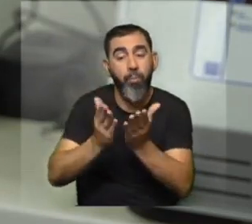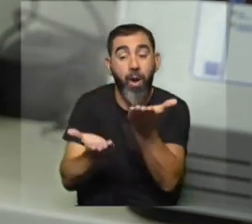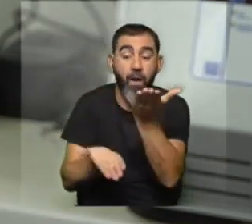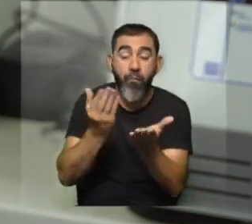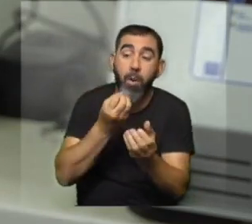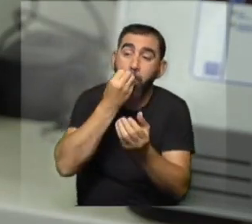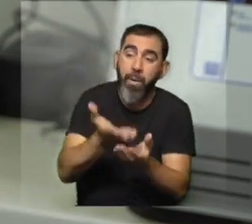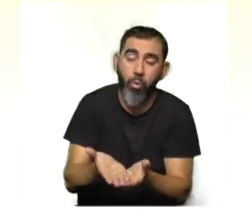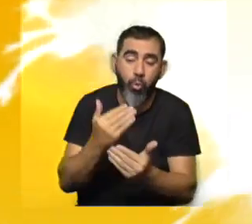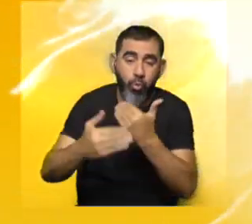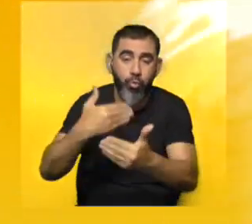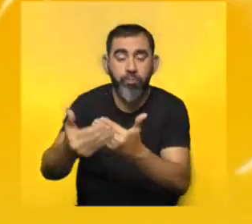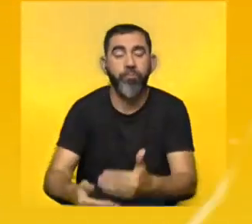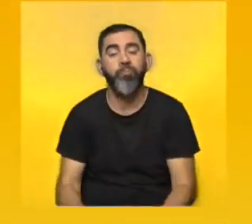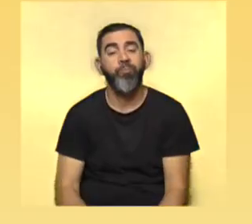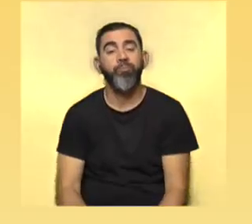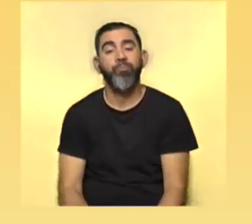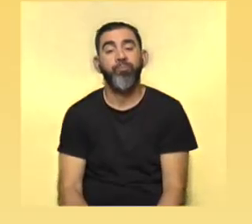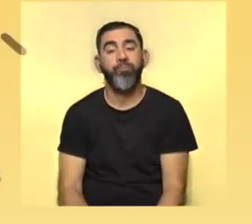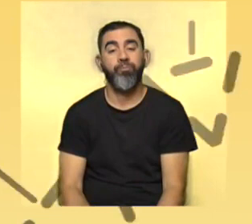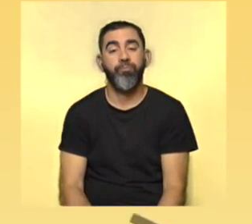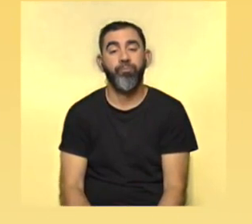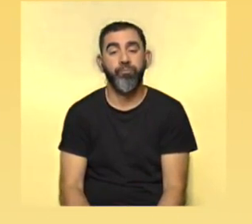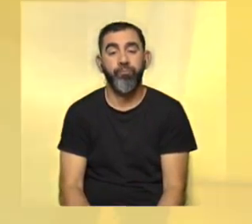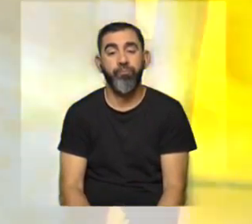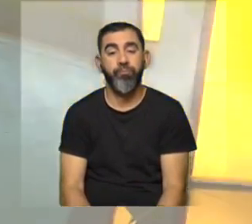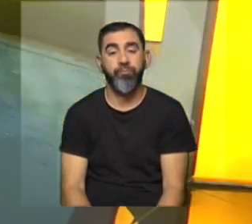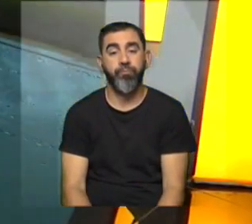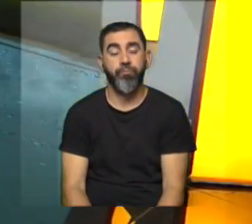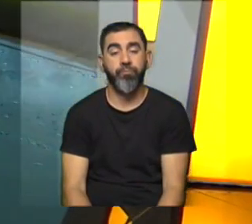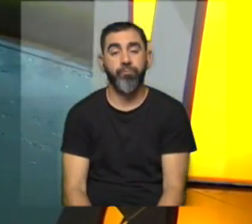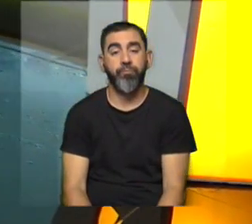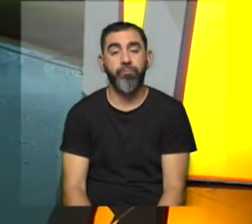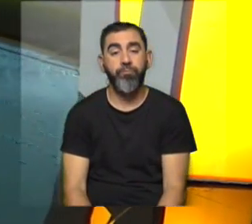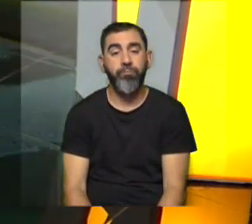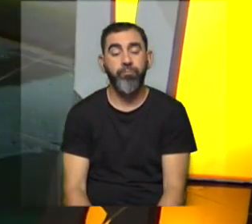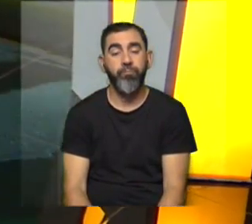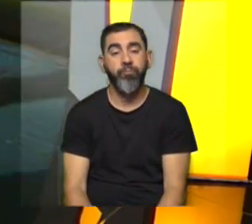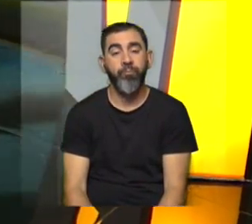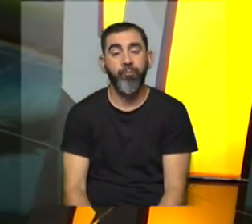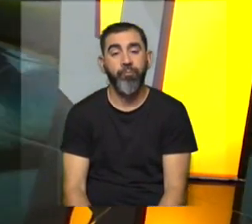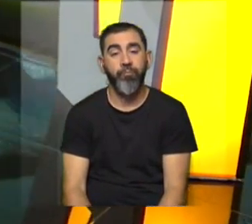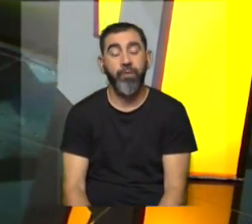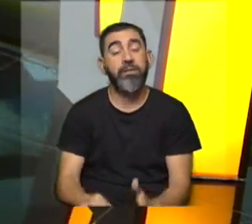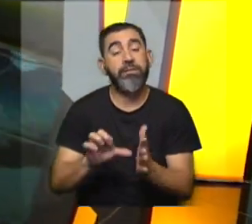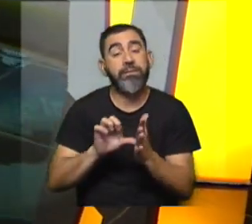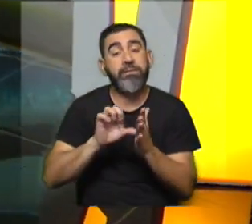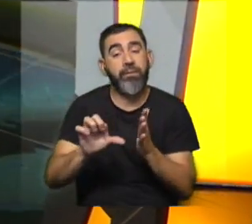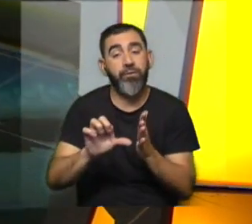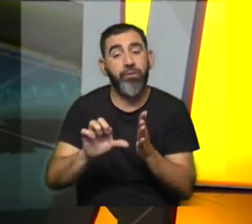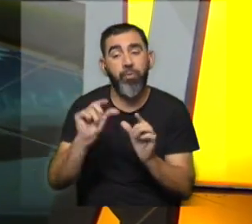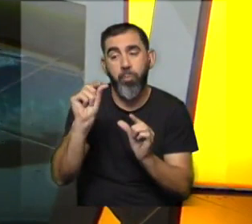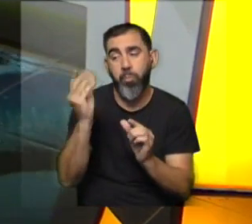evaluar los avances. Bueno, como les decíamos, este es un servicio que funciona no